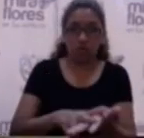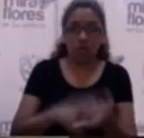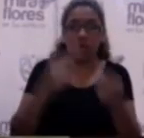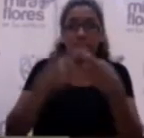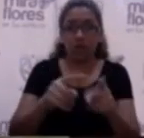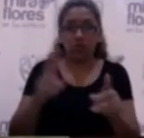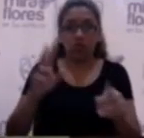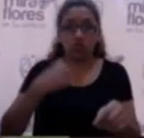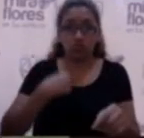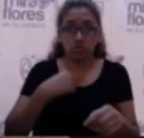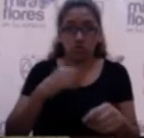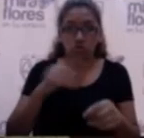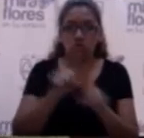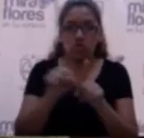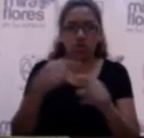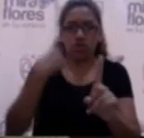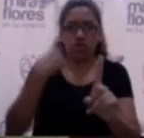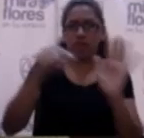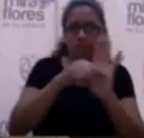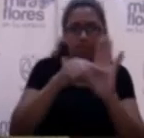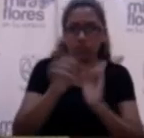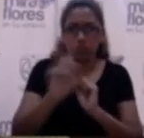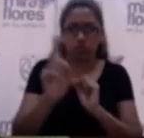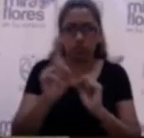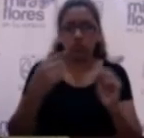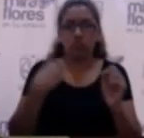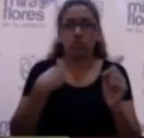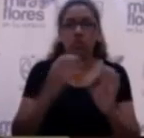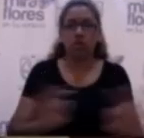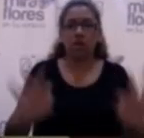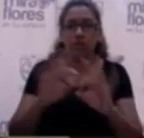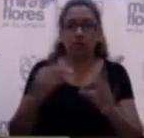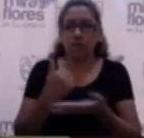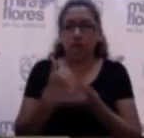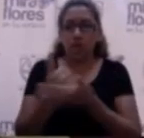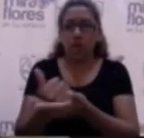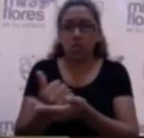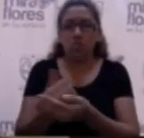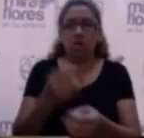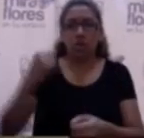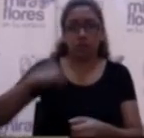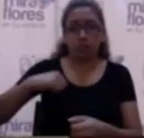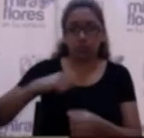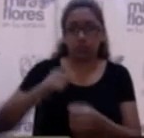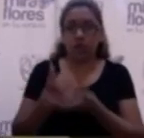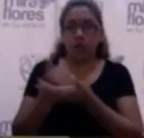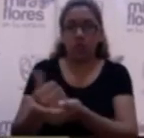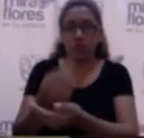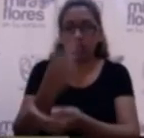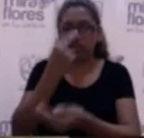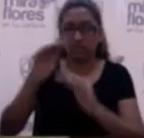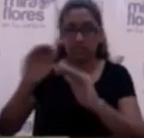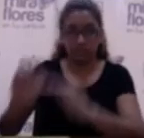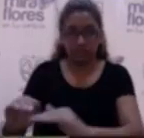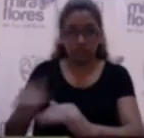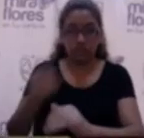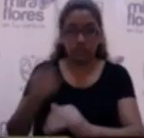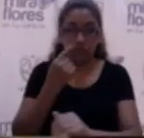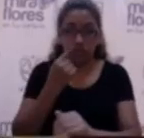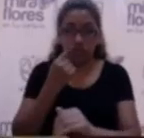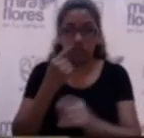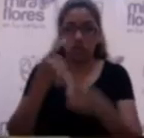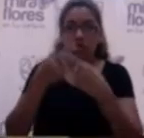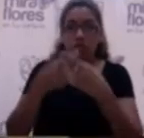acuerdo extrajudicial y que se terminara el proceso. No con esto quiero decir de que estoy en contra de la subvención ni la